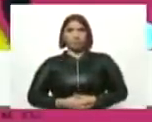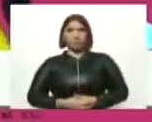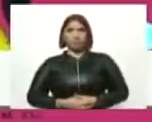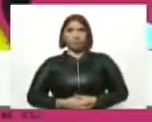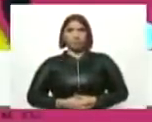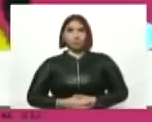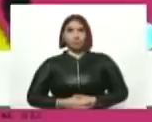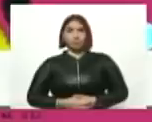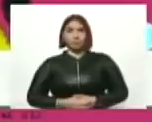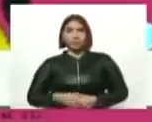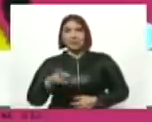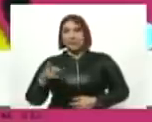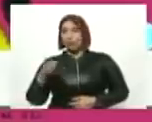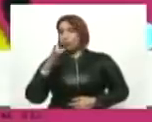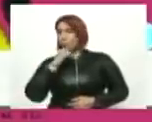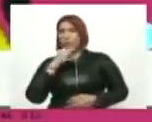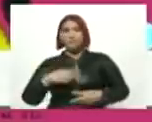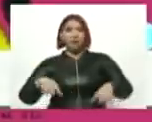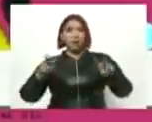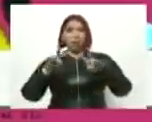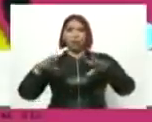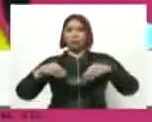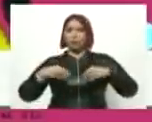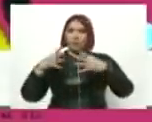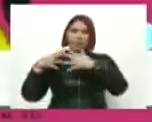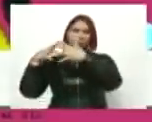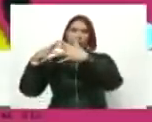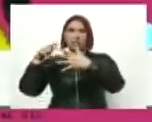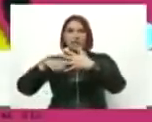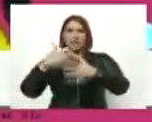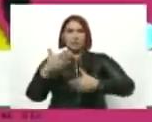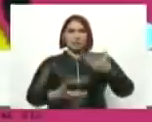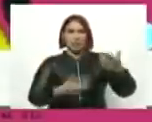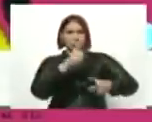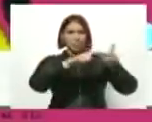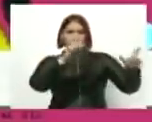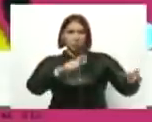Lo que es que ellos no tienen el valor de asumirse, pero aquí quemaron seres vivos,